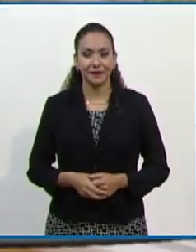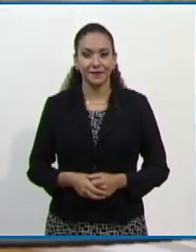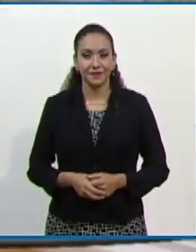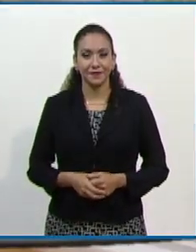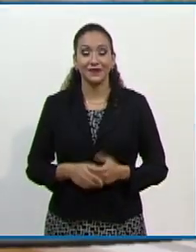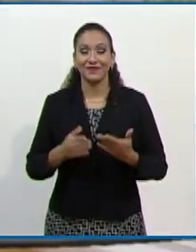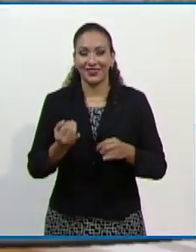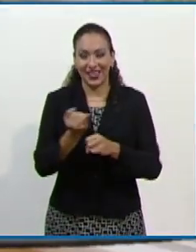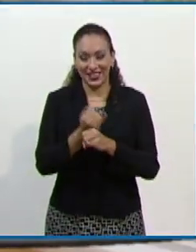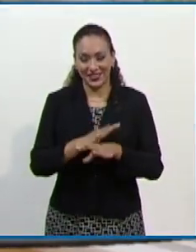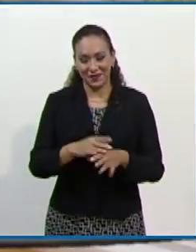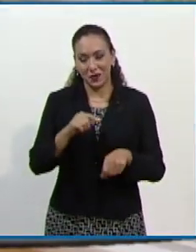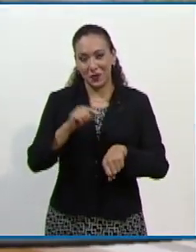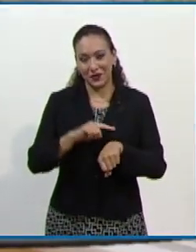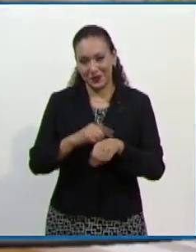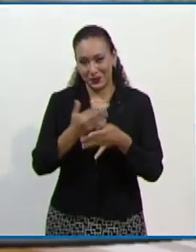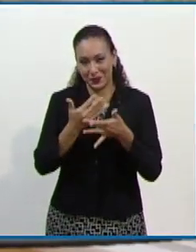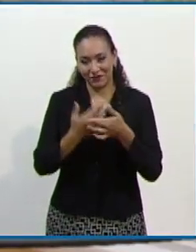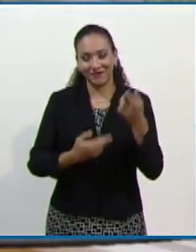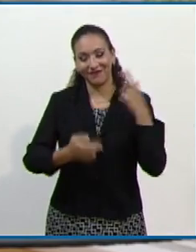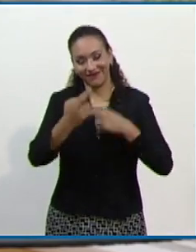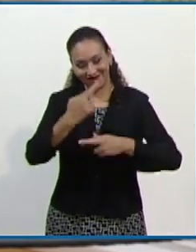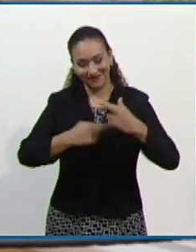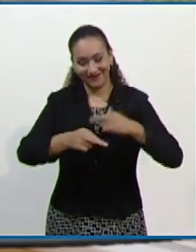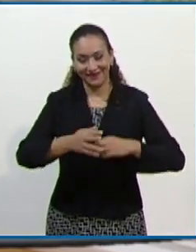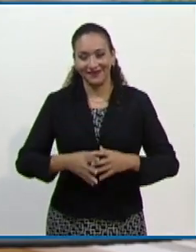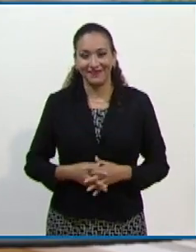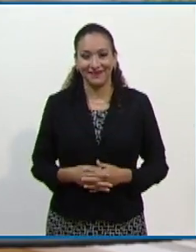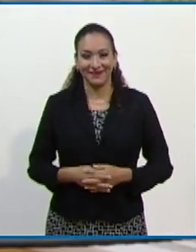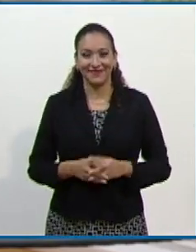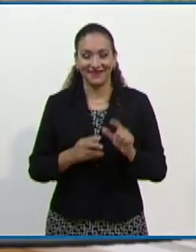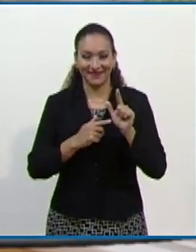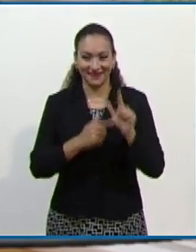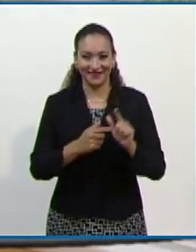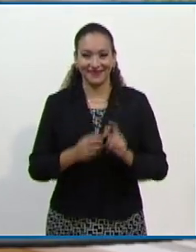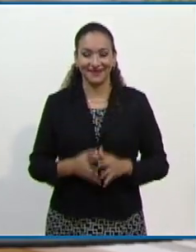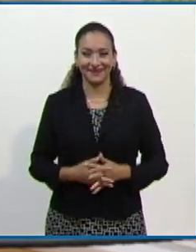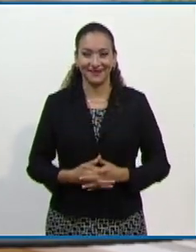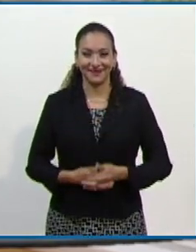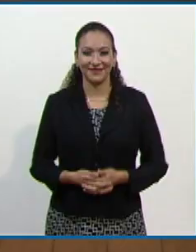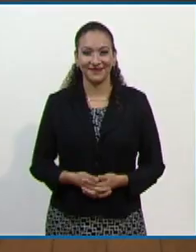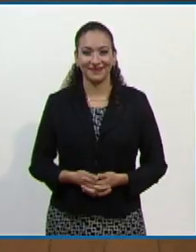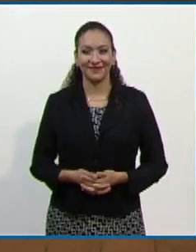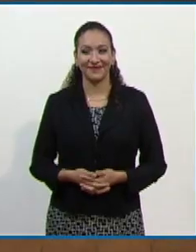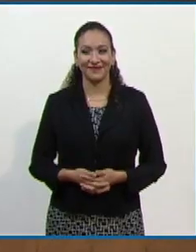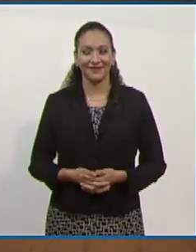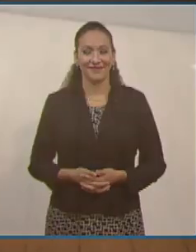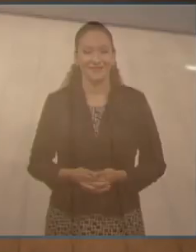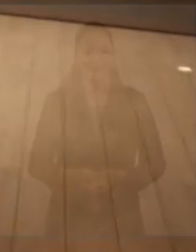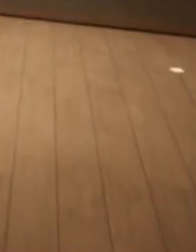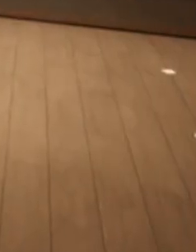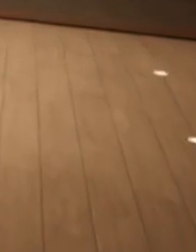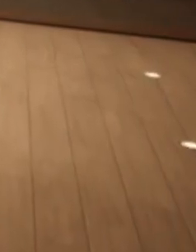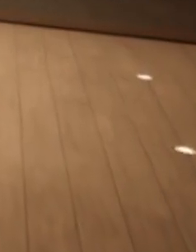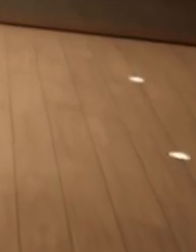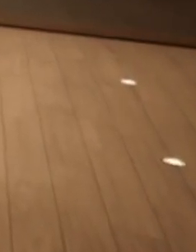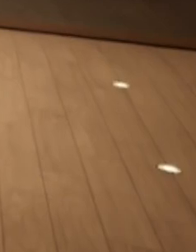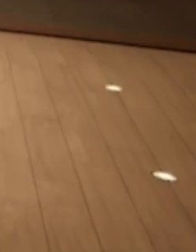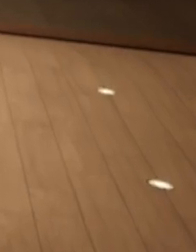Y con esta información es momento de hacer una pausa, pero regresamos con más noticias. Estamos en Corte Informativo.